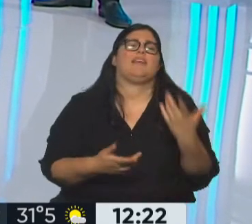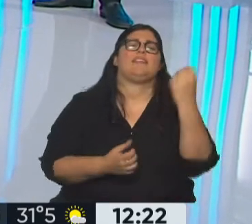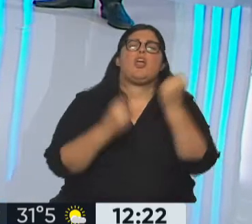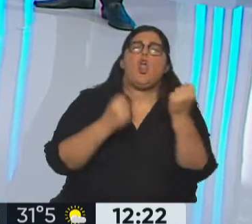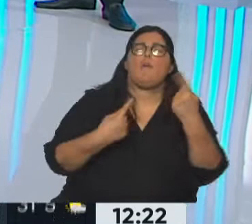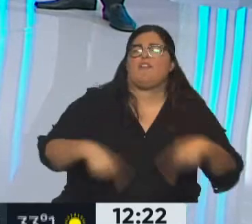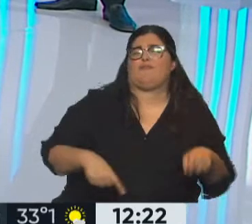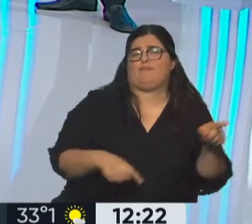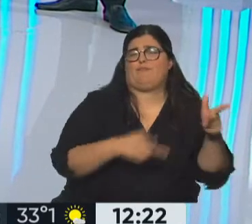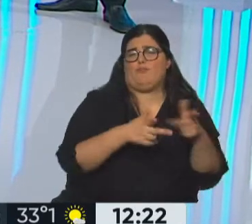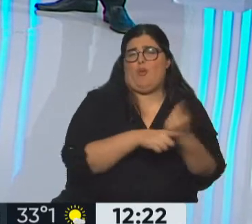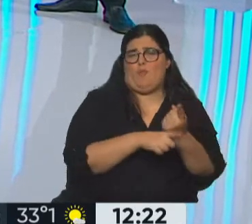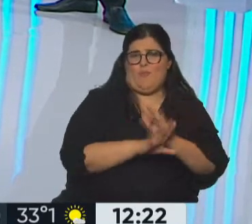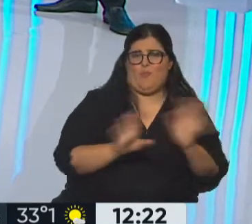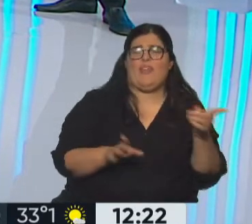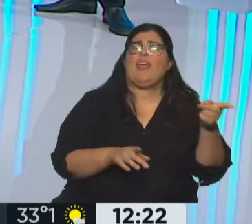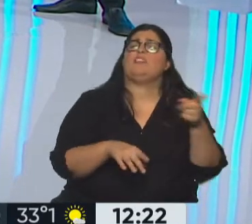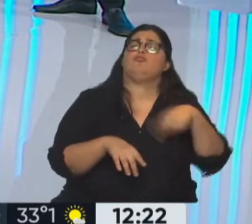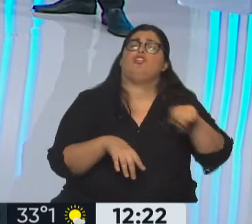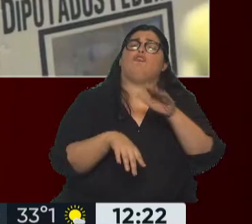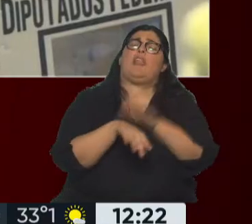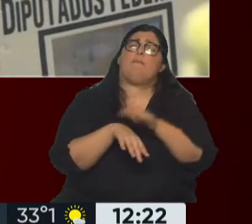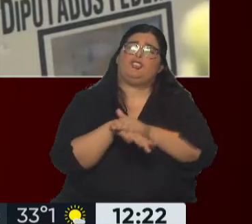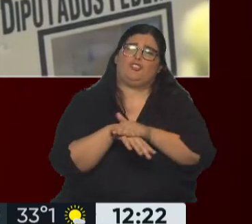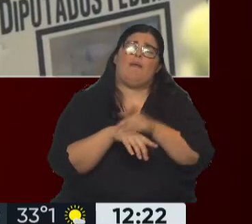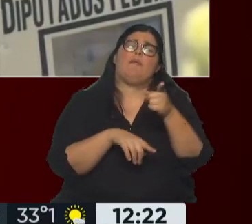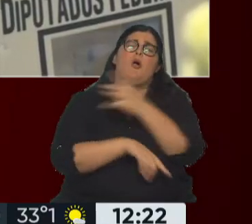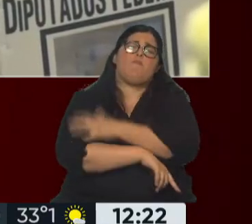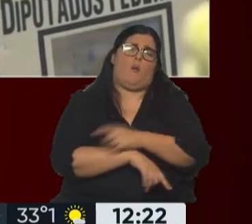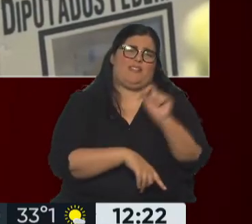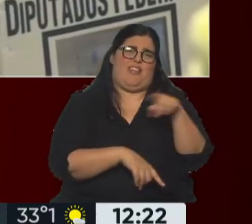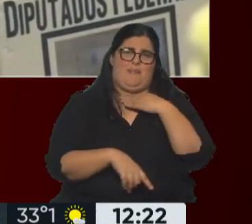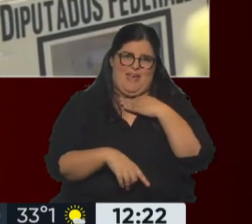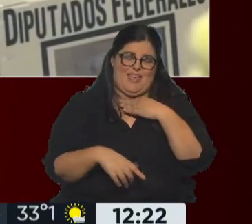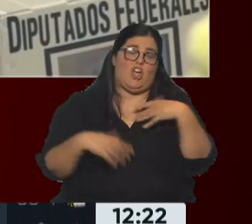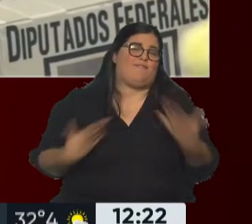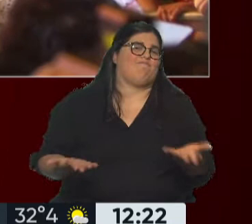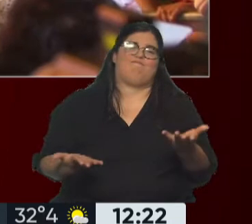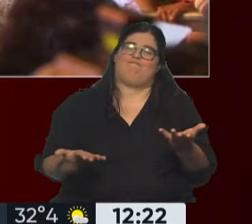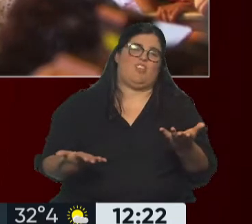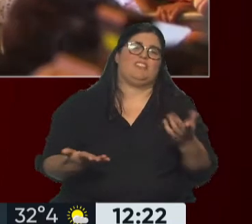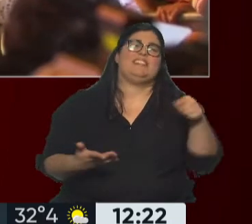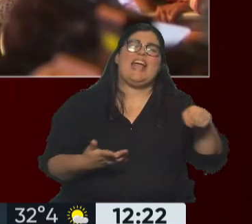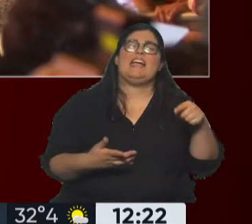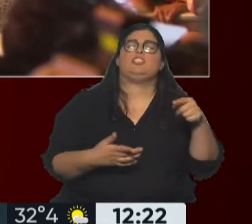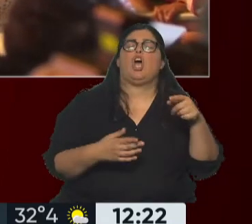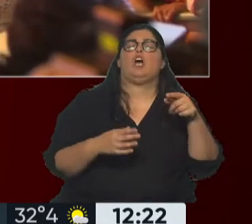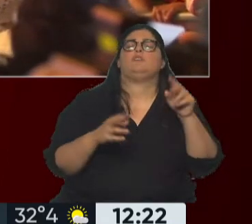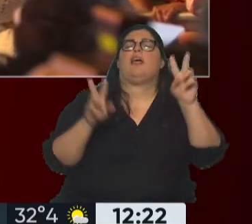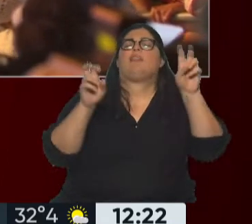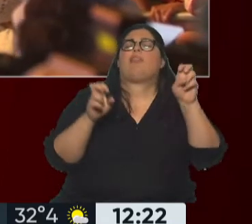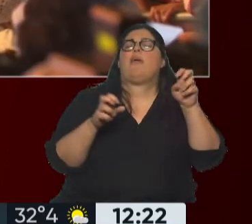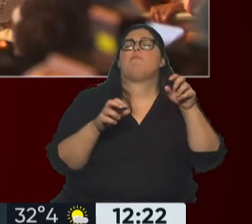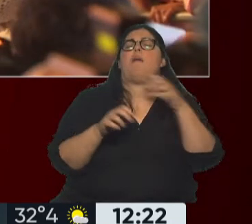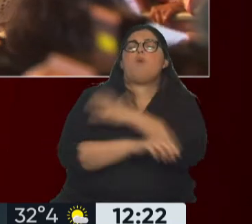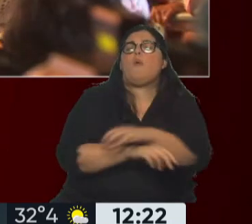economía. Son responsables de la situación estructural de México, entonces están, no van por ahí, van por el lado de los valores y por el